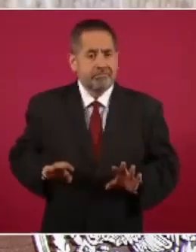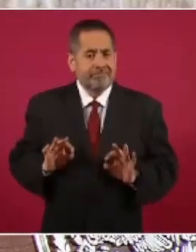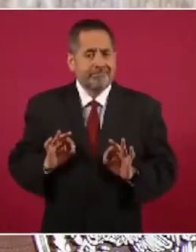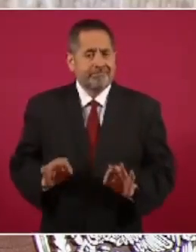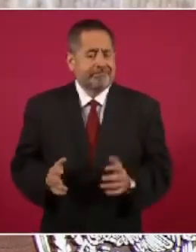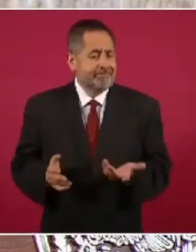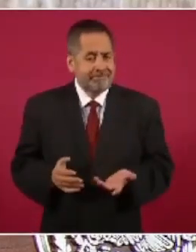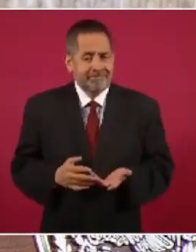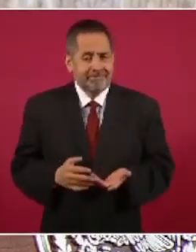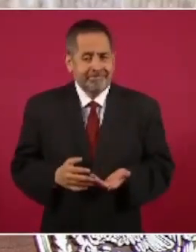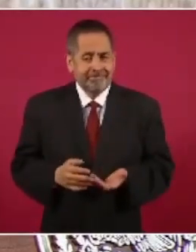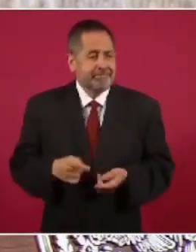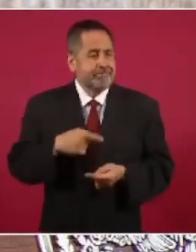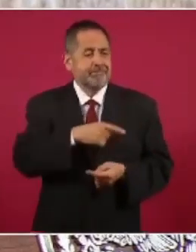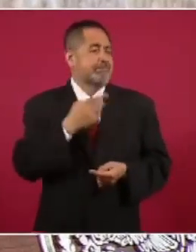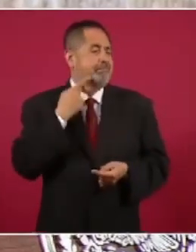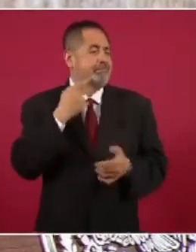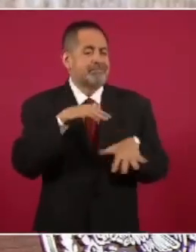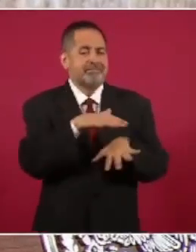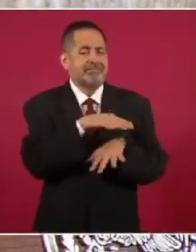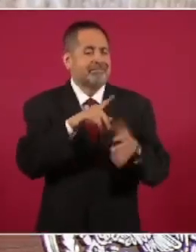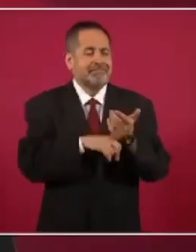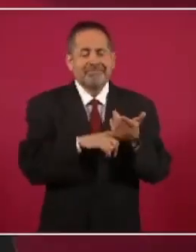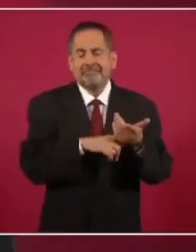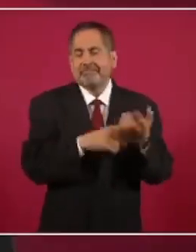que por la politiquería,